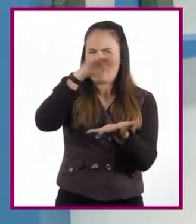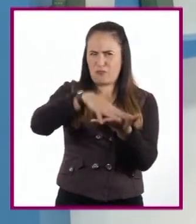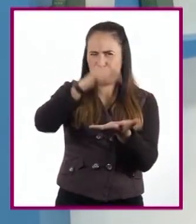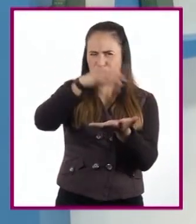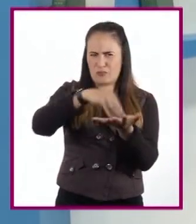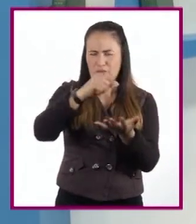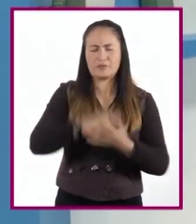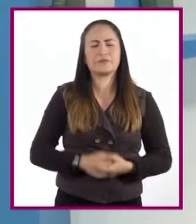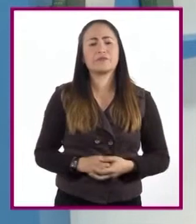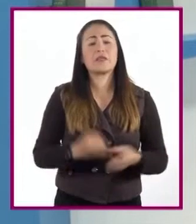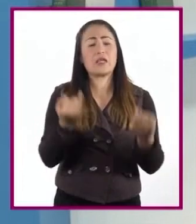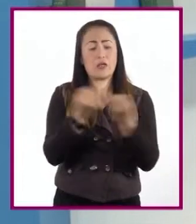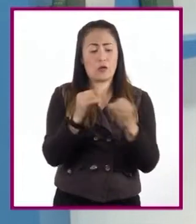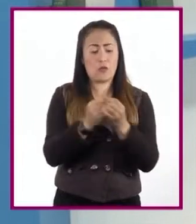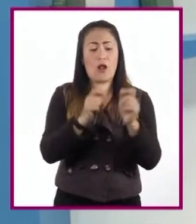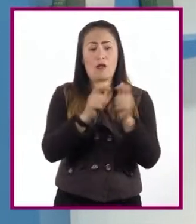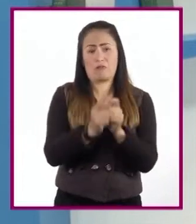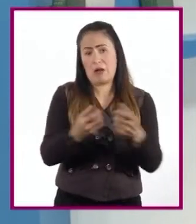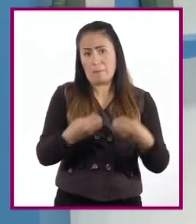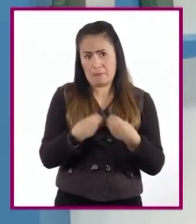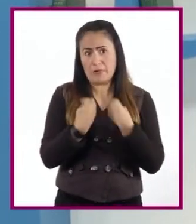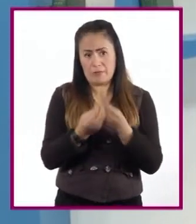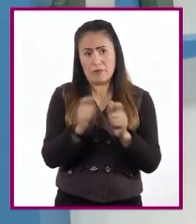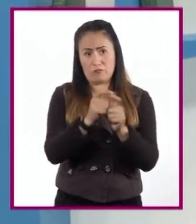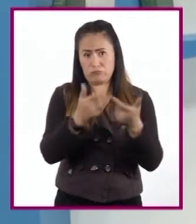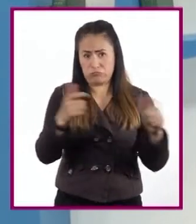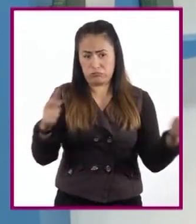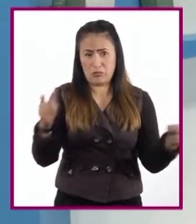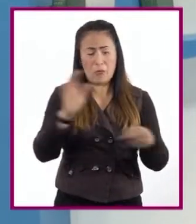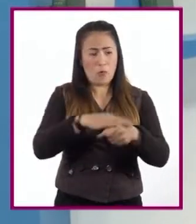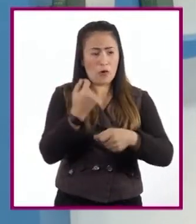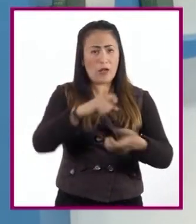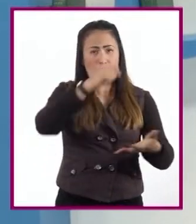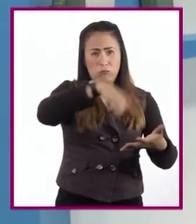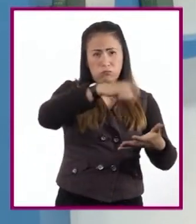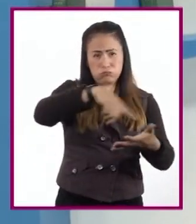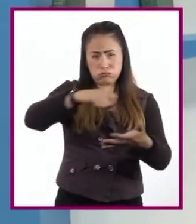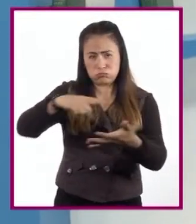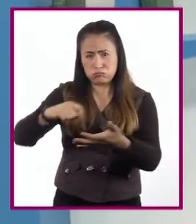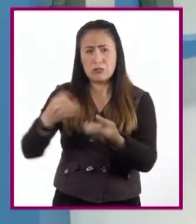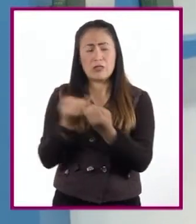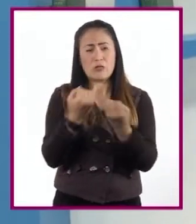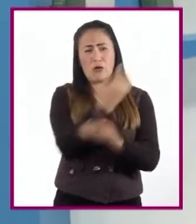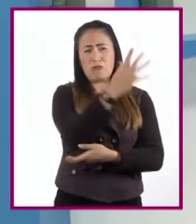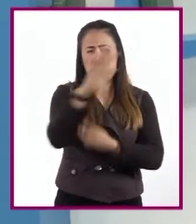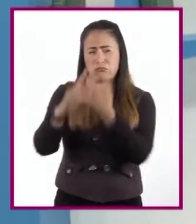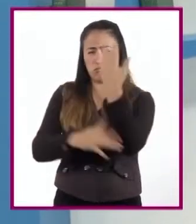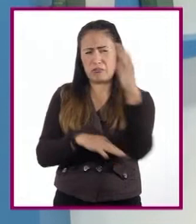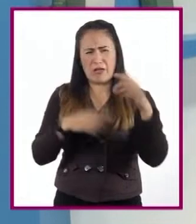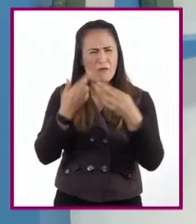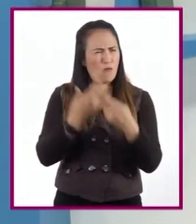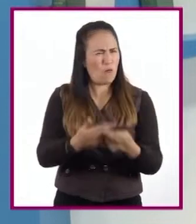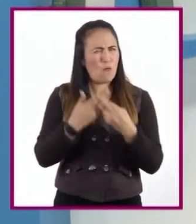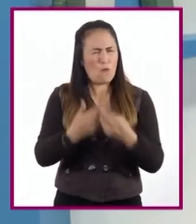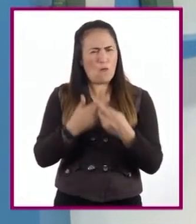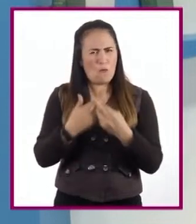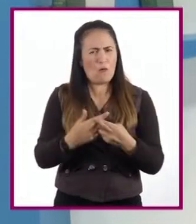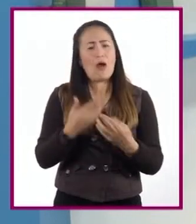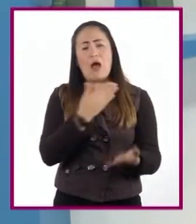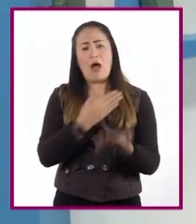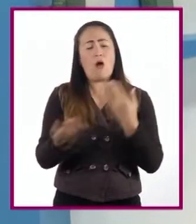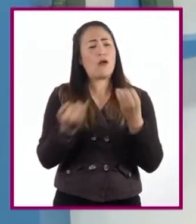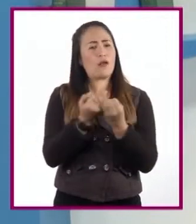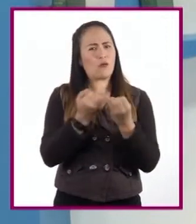crecimiento demográfico se vio favorecido por la agricultura y la abundancia de recursos bióticos. Se ha encontrado evidencia de que la